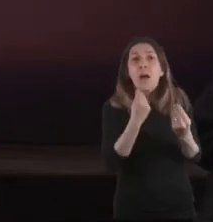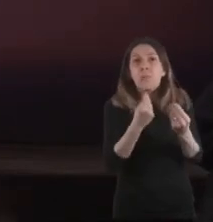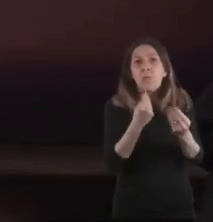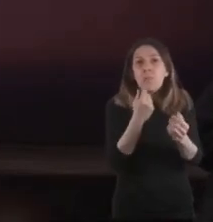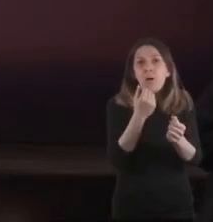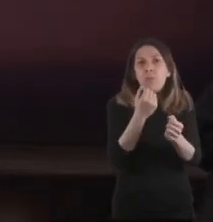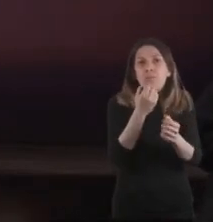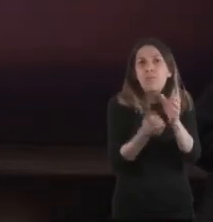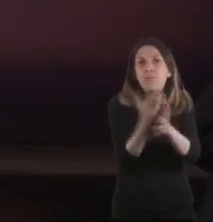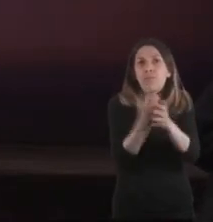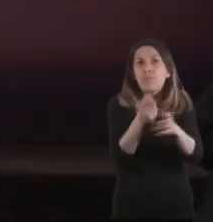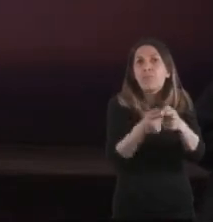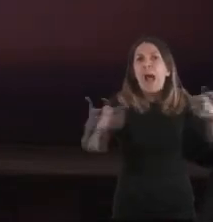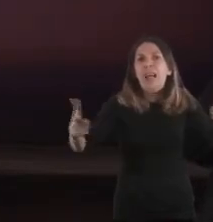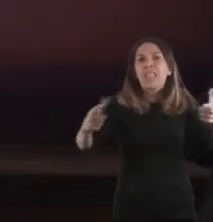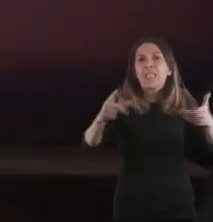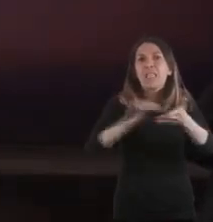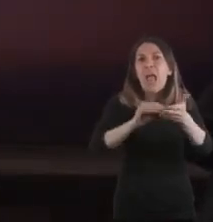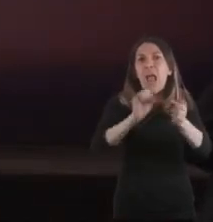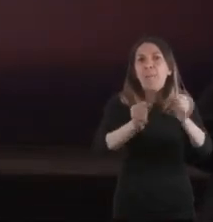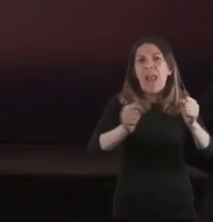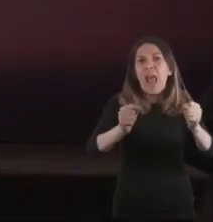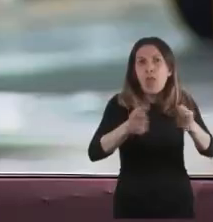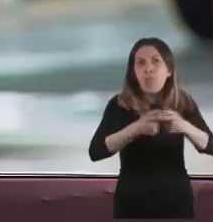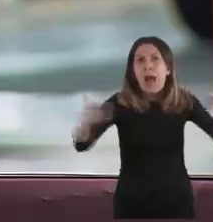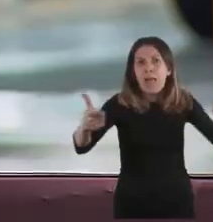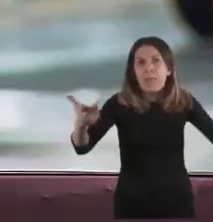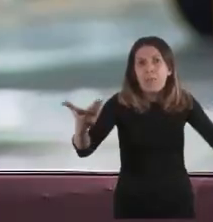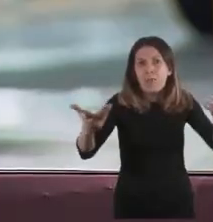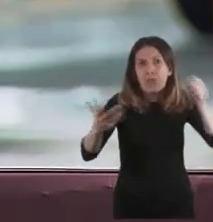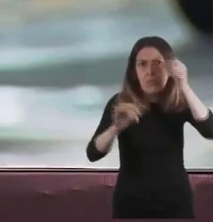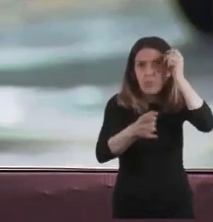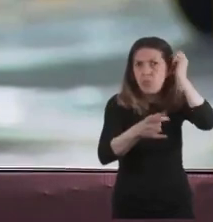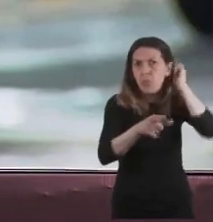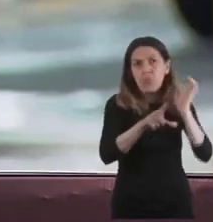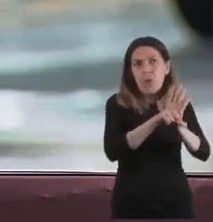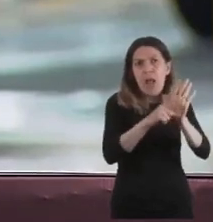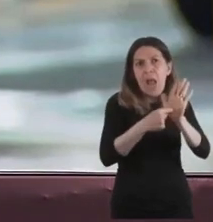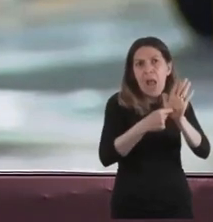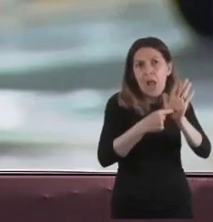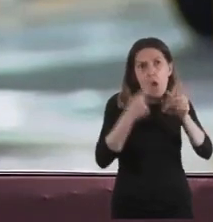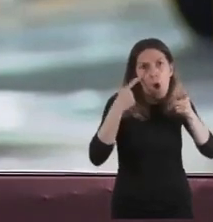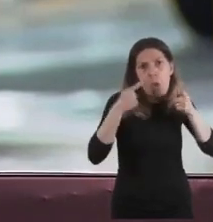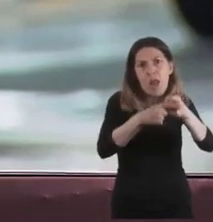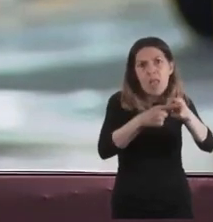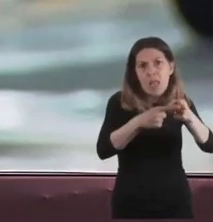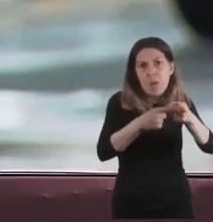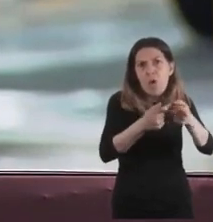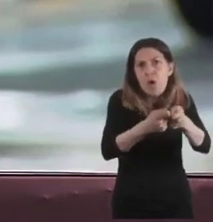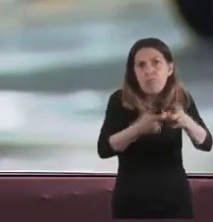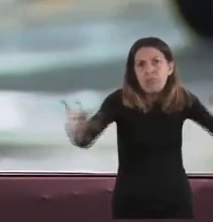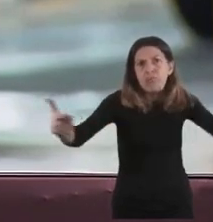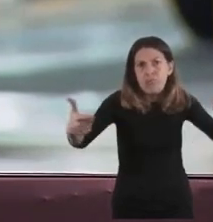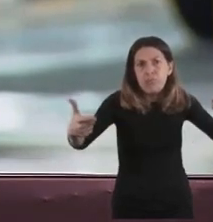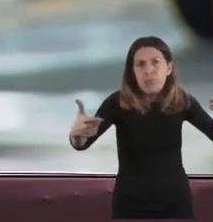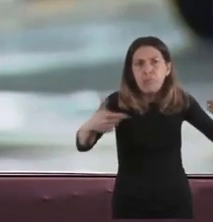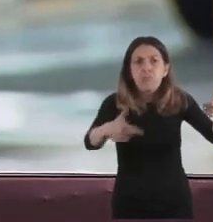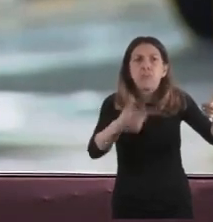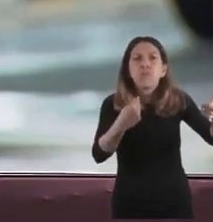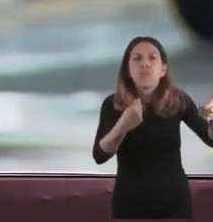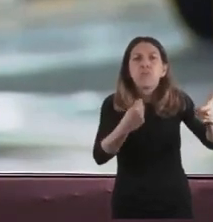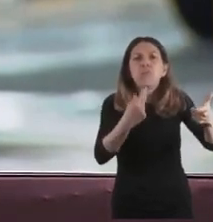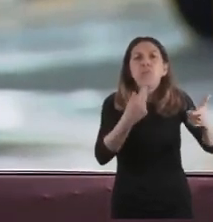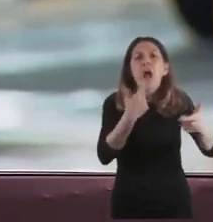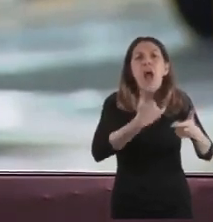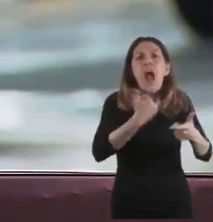y la necesidad de aumentar el empleo. Y esta ley premia con